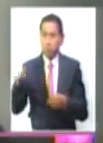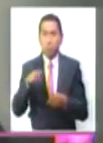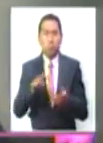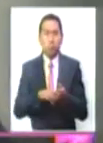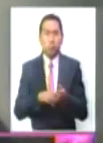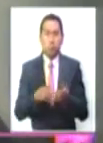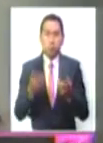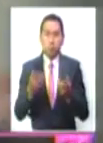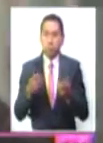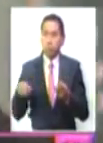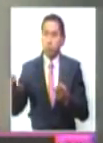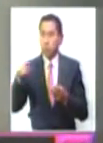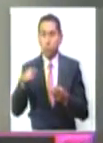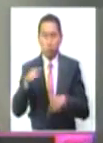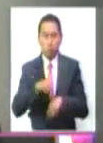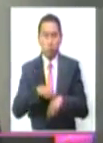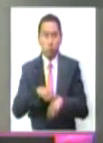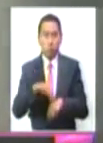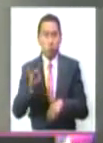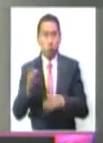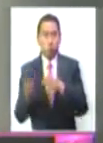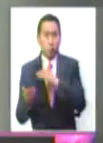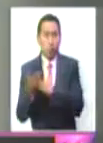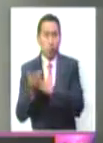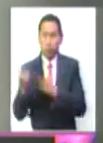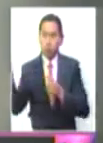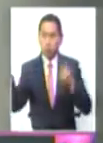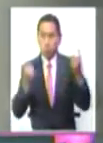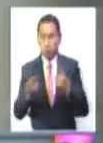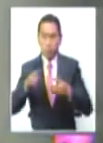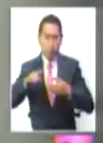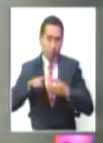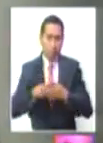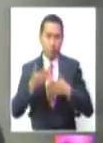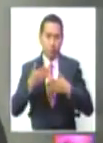esperar al vecino a partir de las 8 de la mañana que empieza este